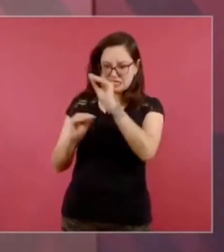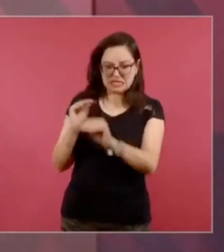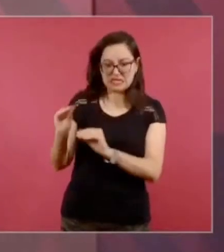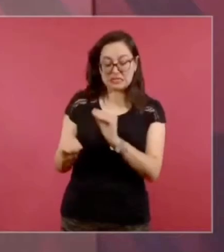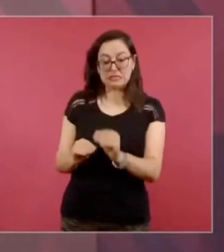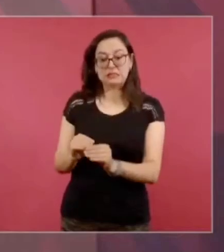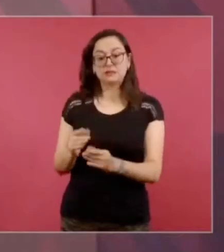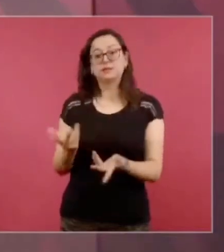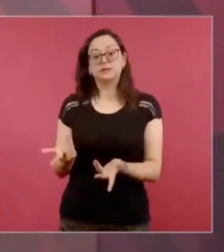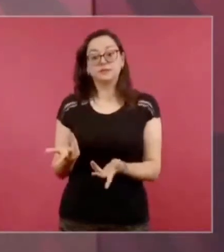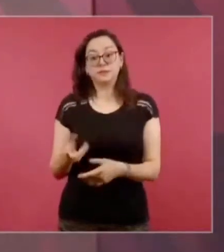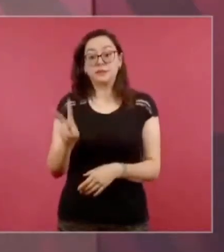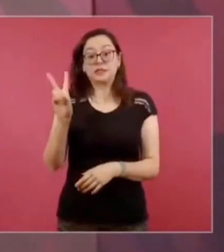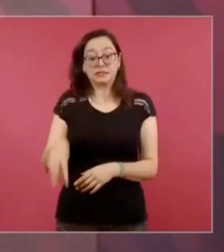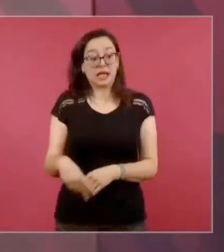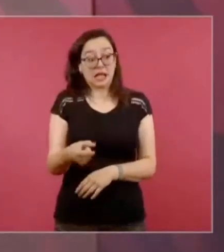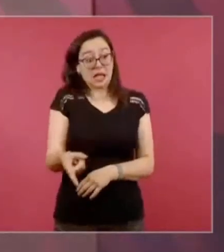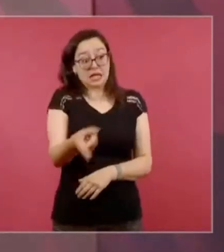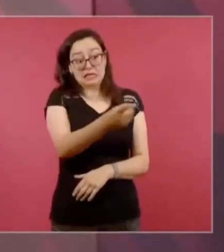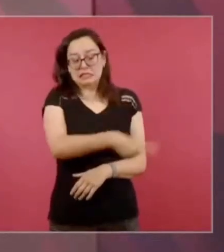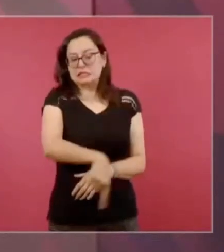Estaban desesperados